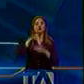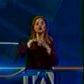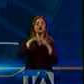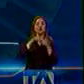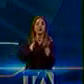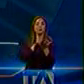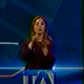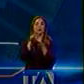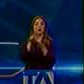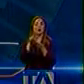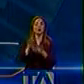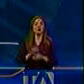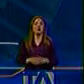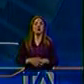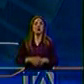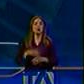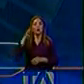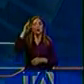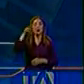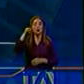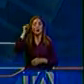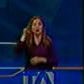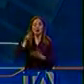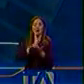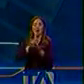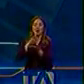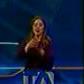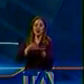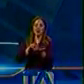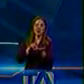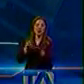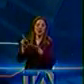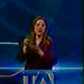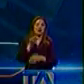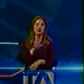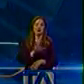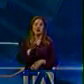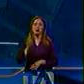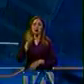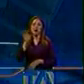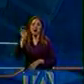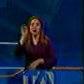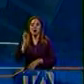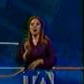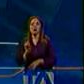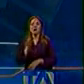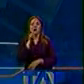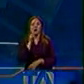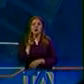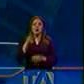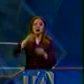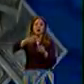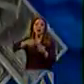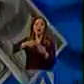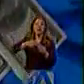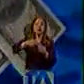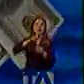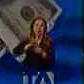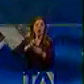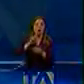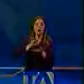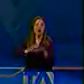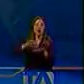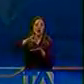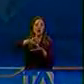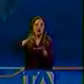terminaremos pagando en el subsidio al combustible. Más de la mitad de este monto, el 52%, corresponde al diésel importado. La mayor cantidad